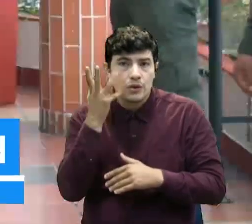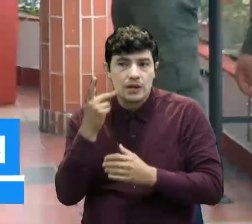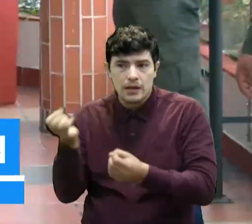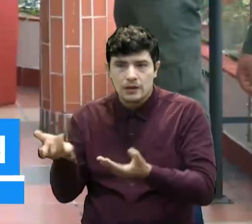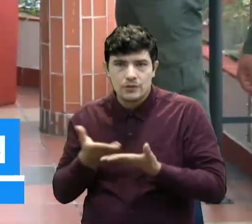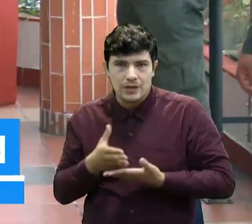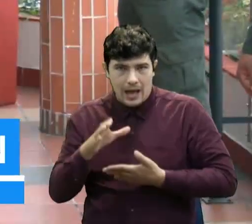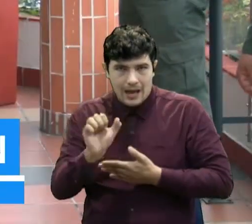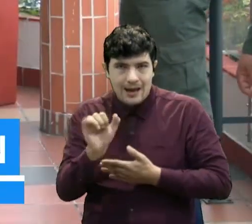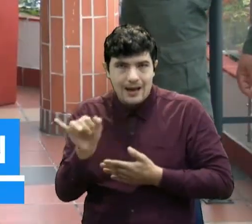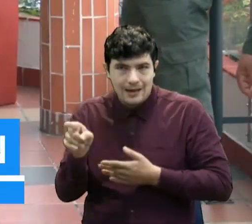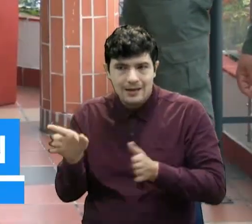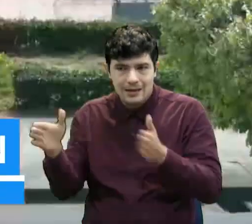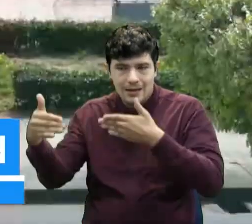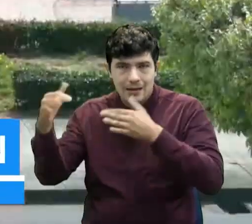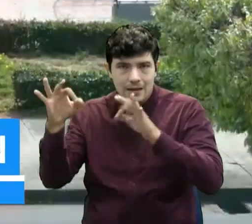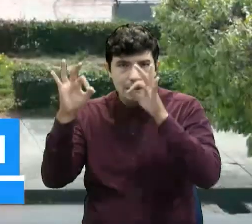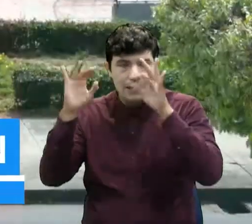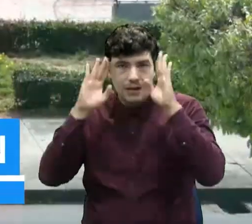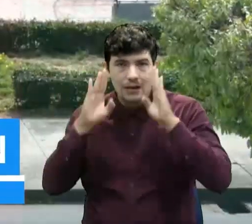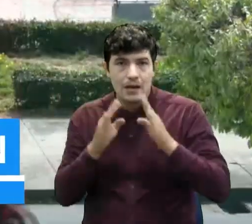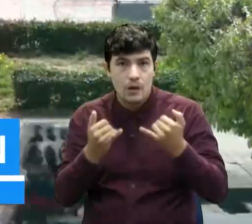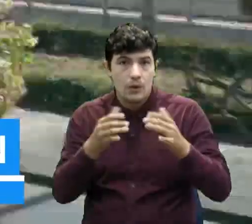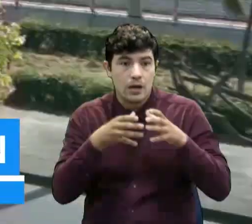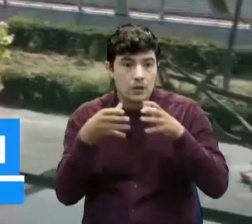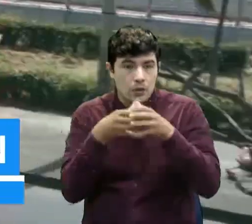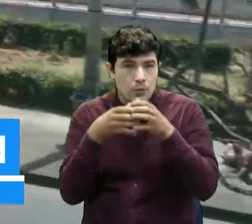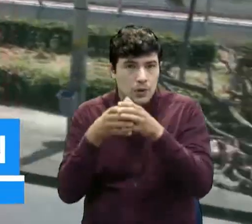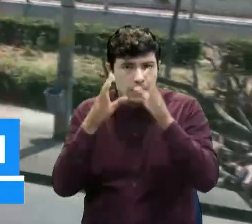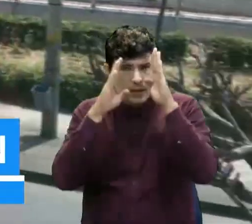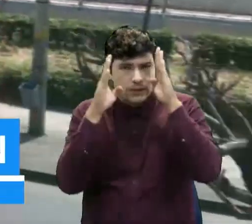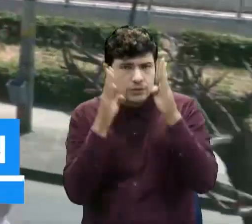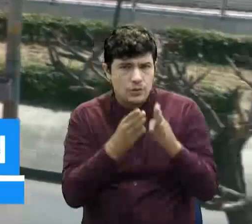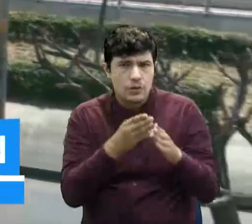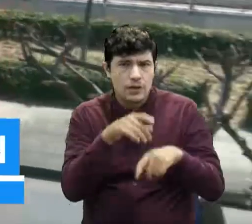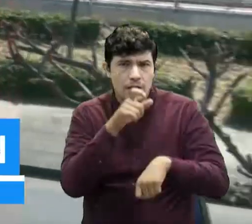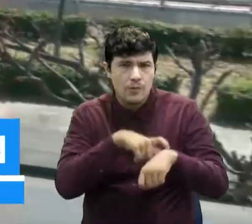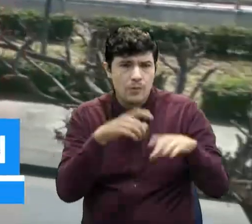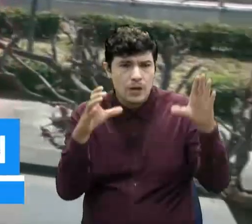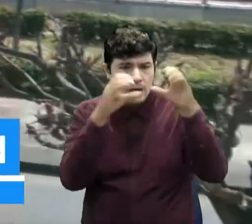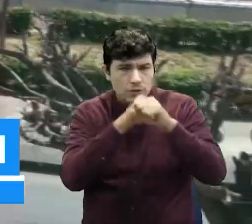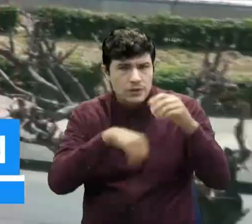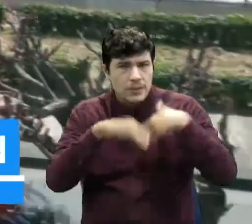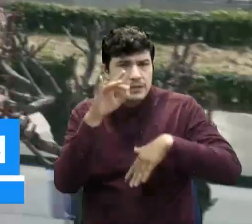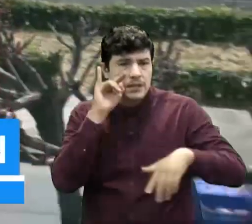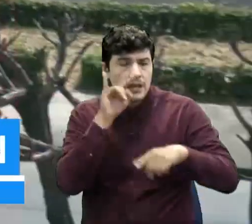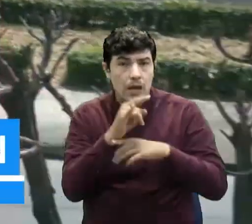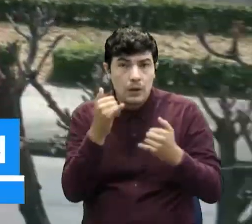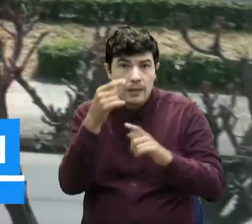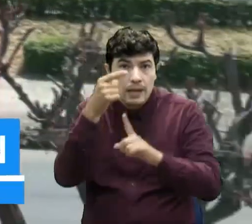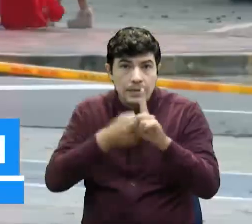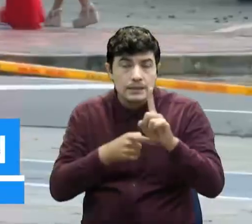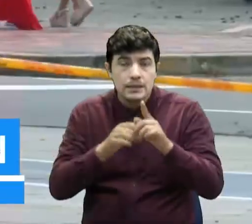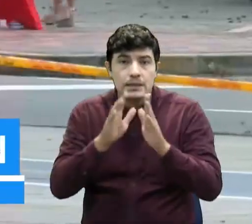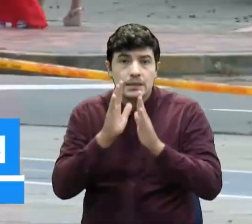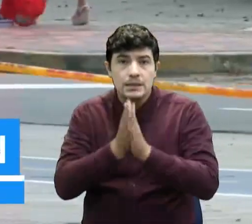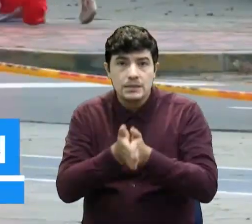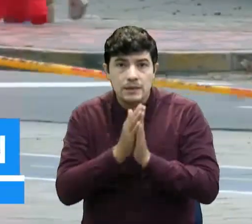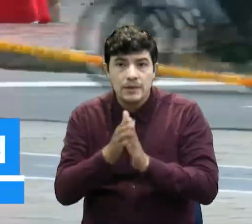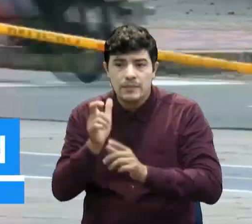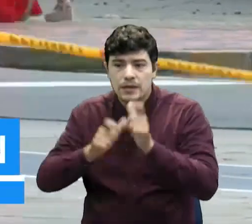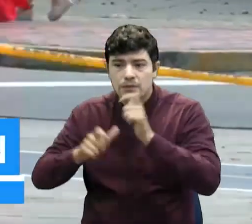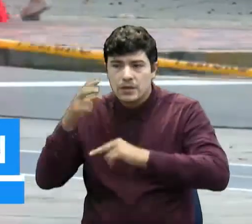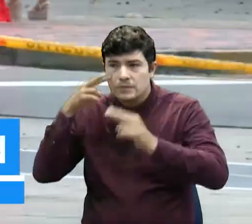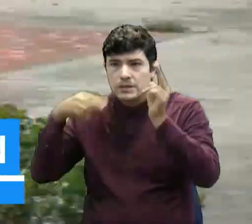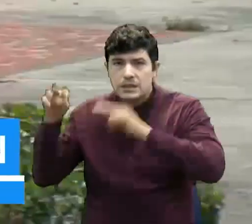agremiados piden mayor seguridad en el sector y sobre todo en las horas de la noche, más durante este mes de diciembre, donde empiezan a llegar visitantes